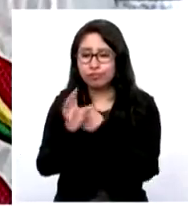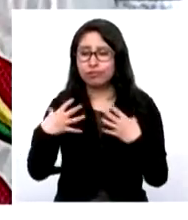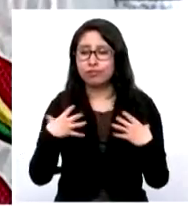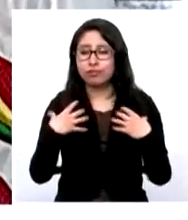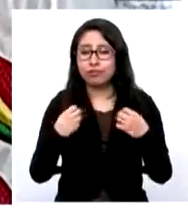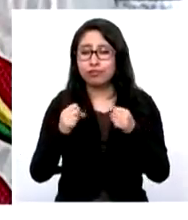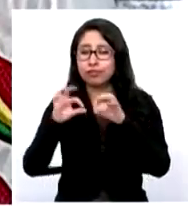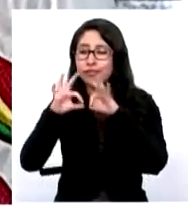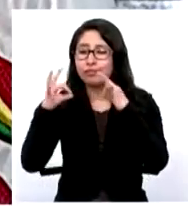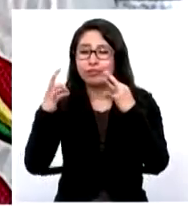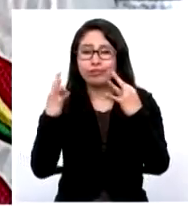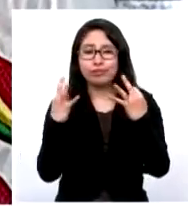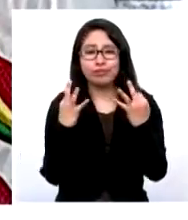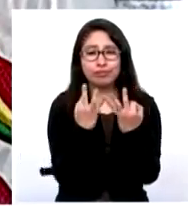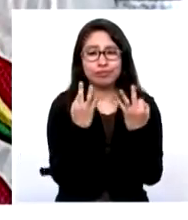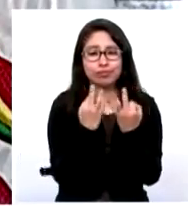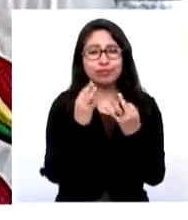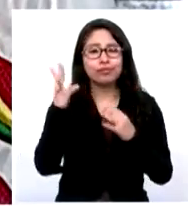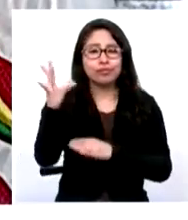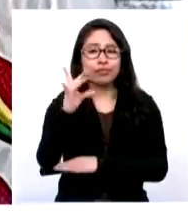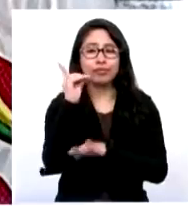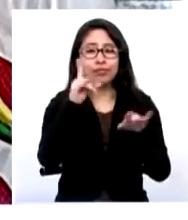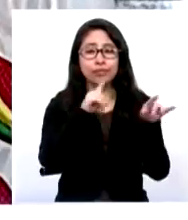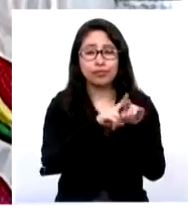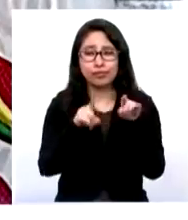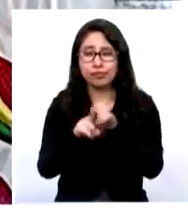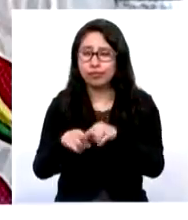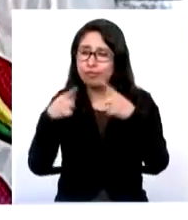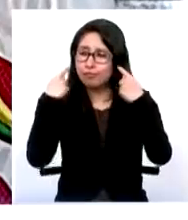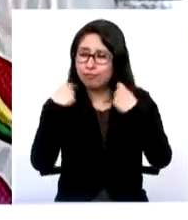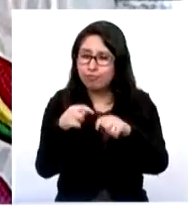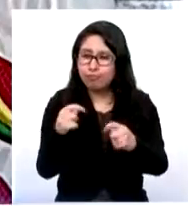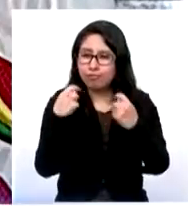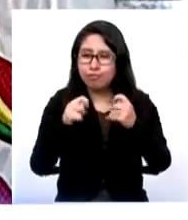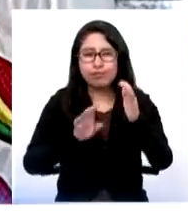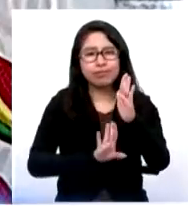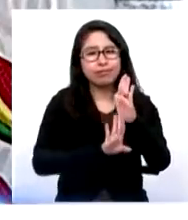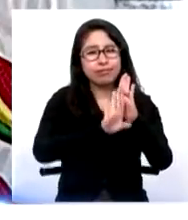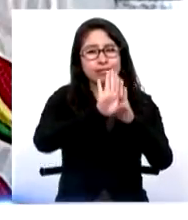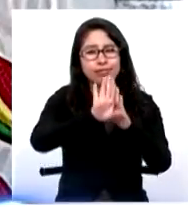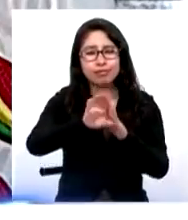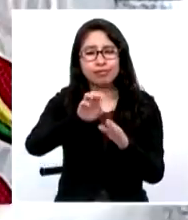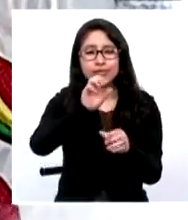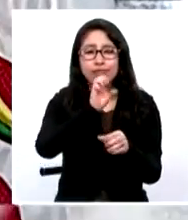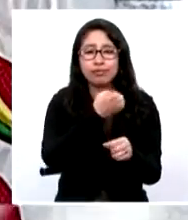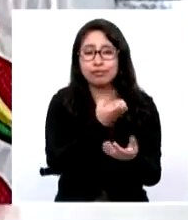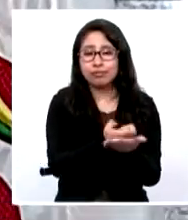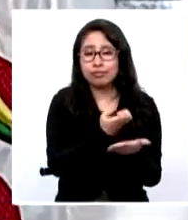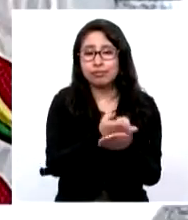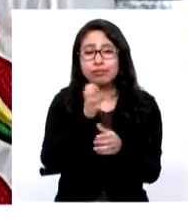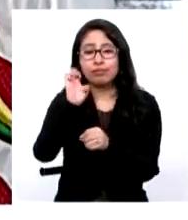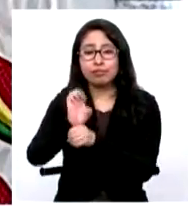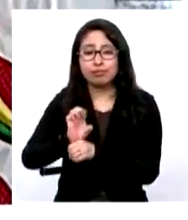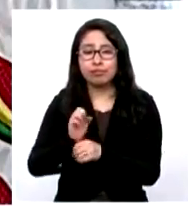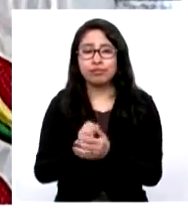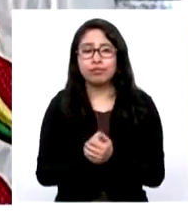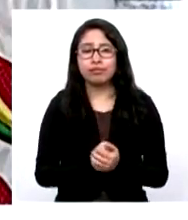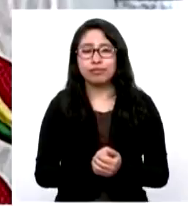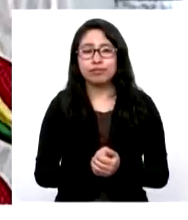familias bolivianas y velando además por la reactivación económica y el empleo. La